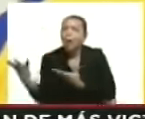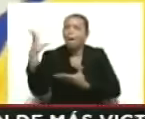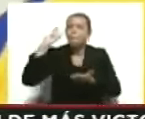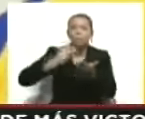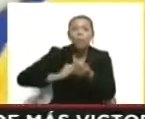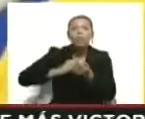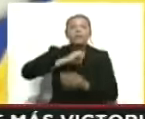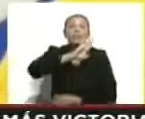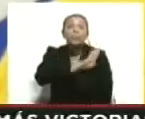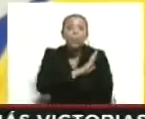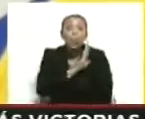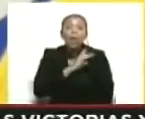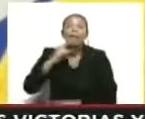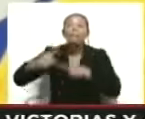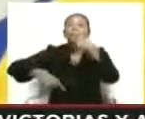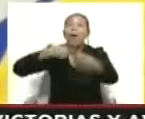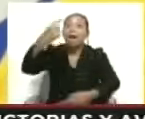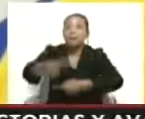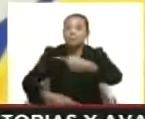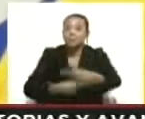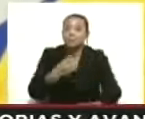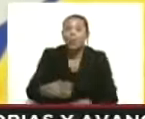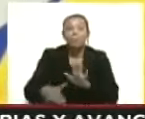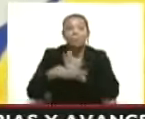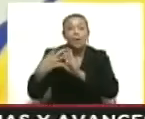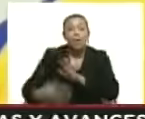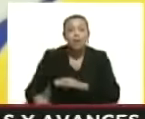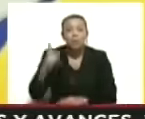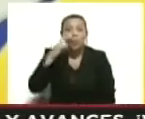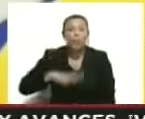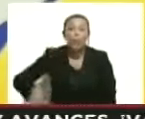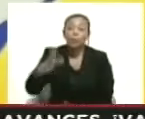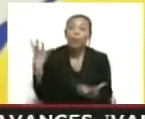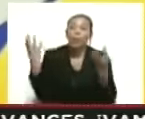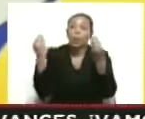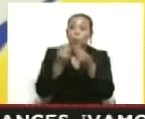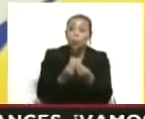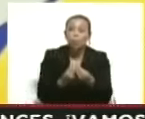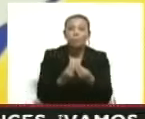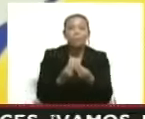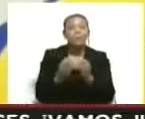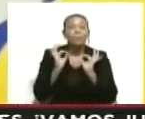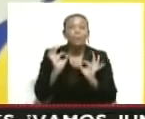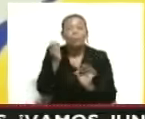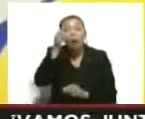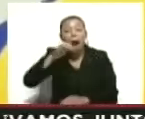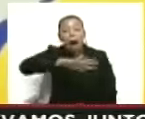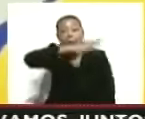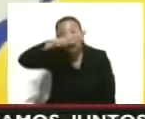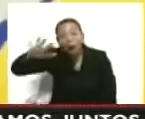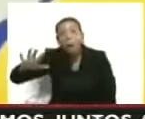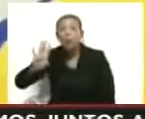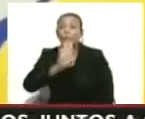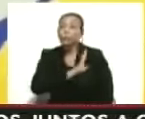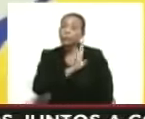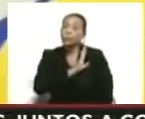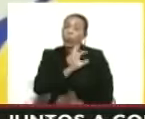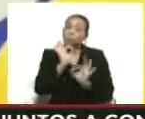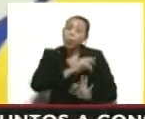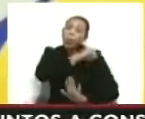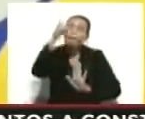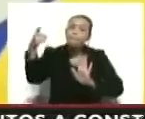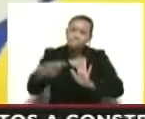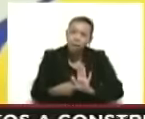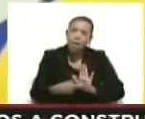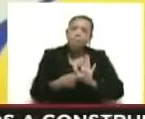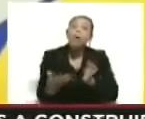por historia, por tradición y por derecho a Venezuela, junto con sus aguas territoriales, le sean